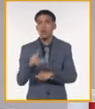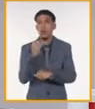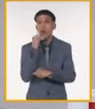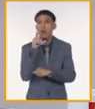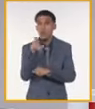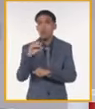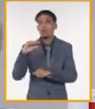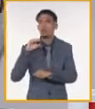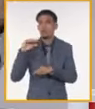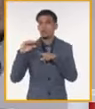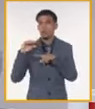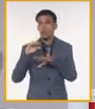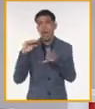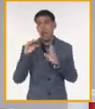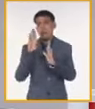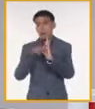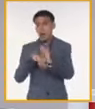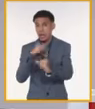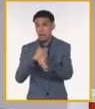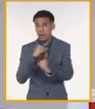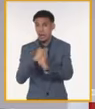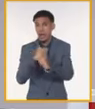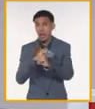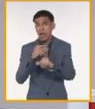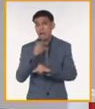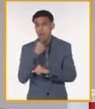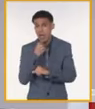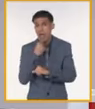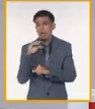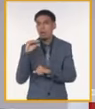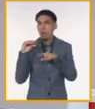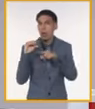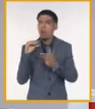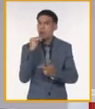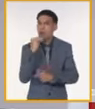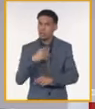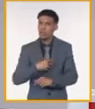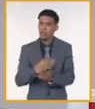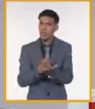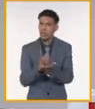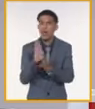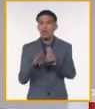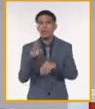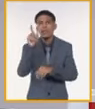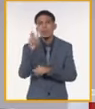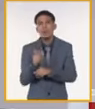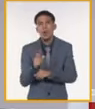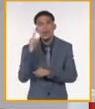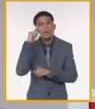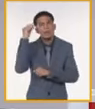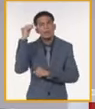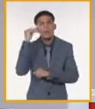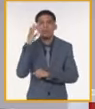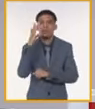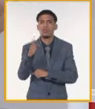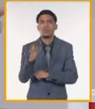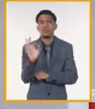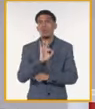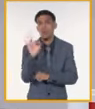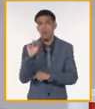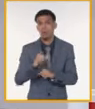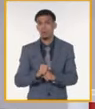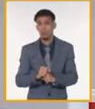correcto para si se porque las personas siempre eh A veces no no no piensan tanto en el futuro pero